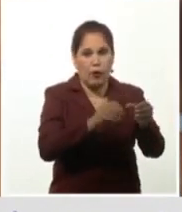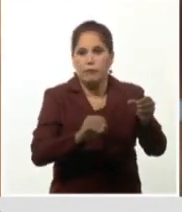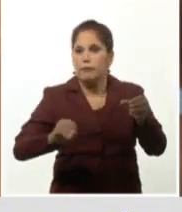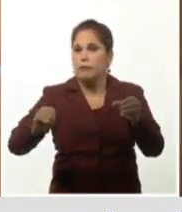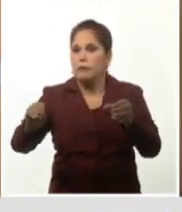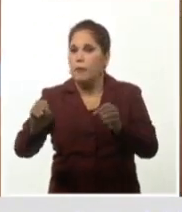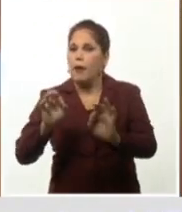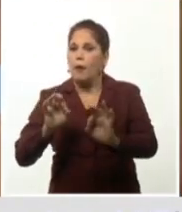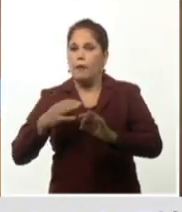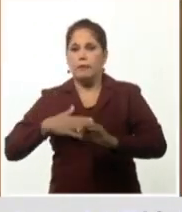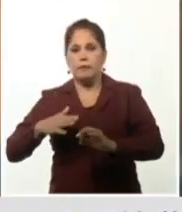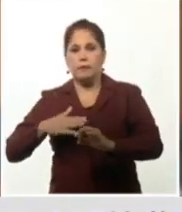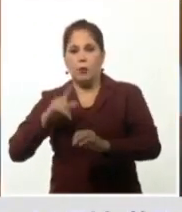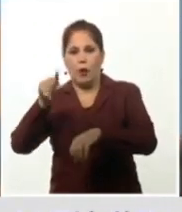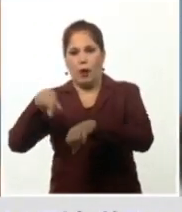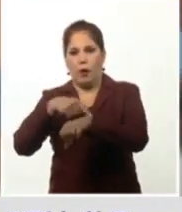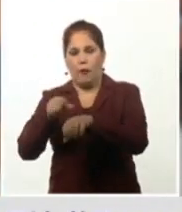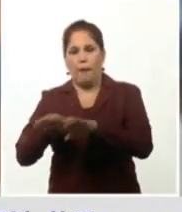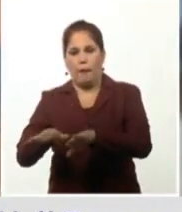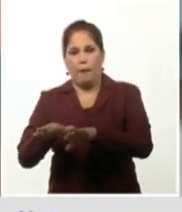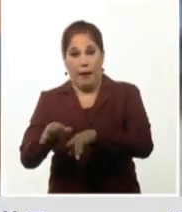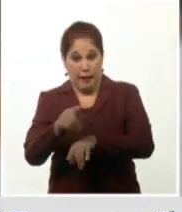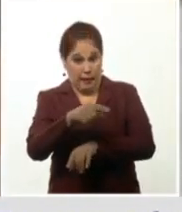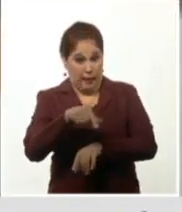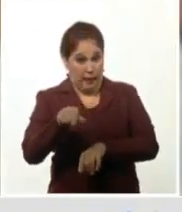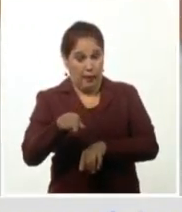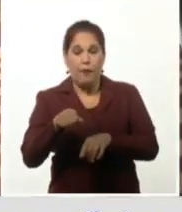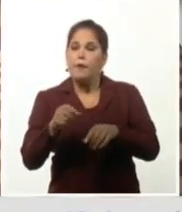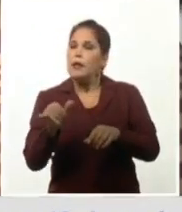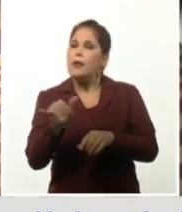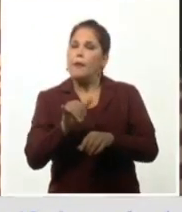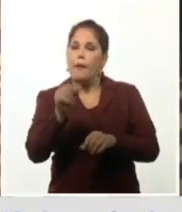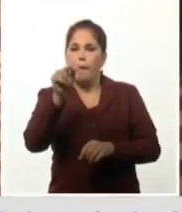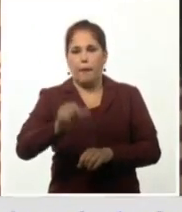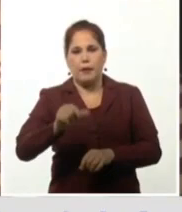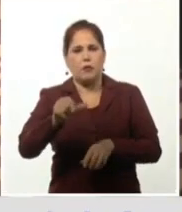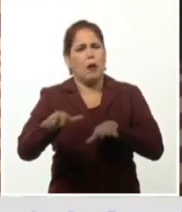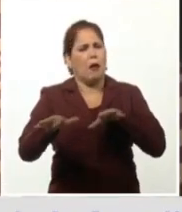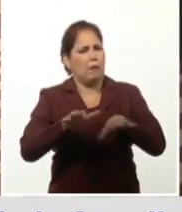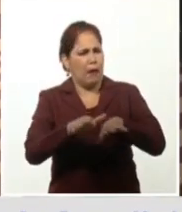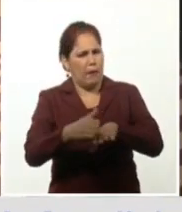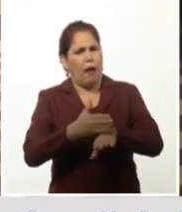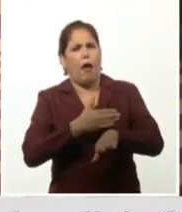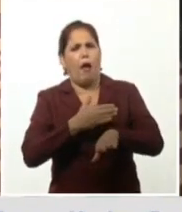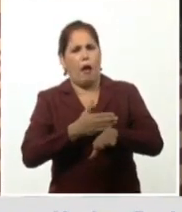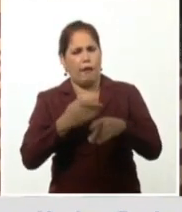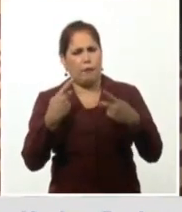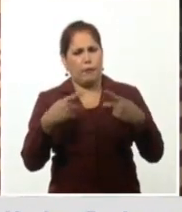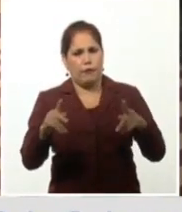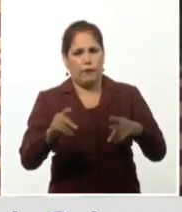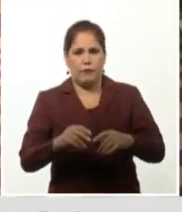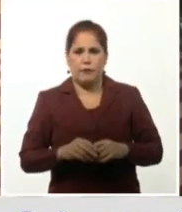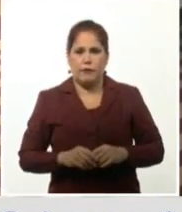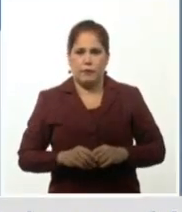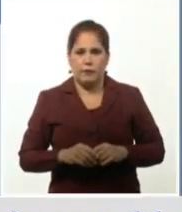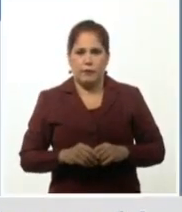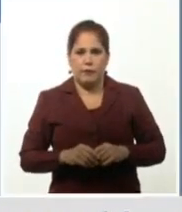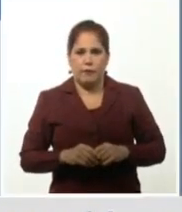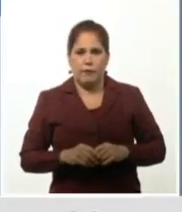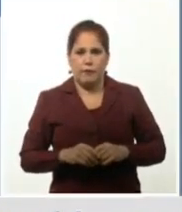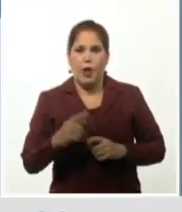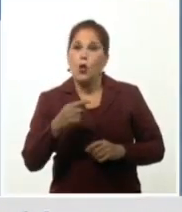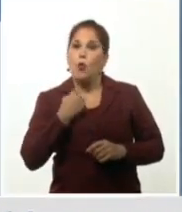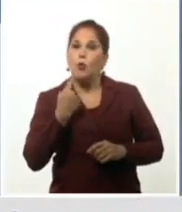de recibir el inmunógeno. Para ello existe también un personal preparado y altamente comprometido. Hemos tenido que